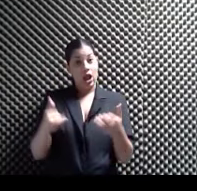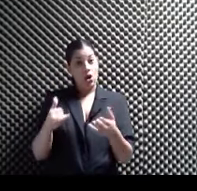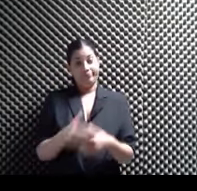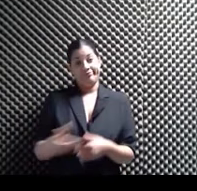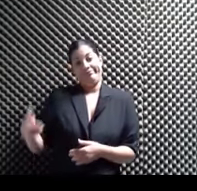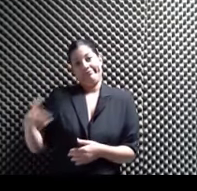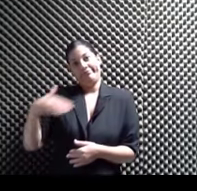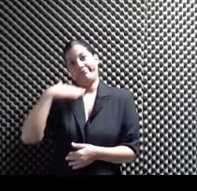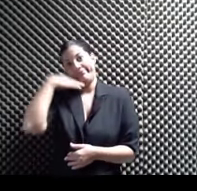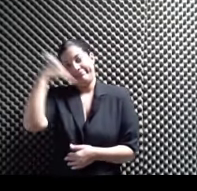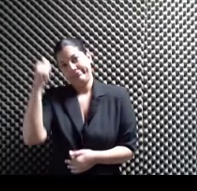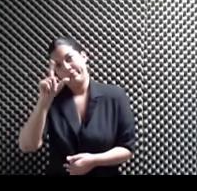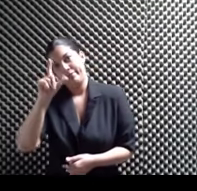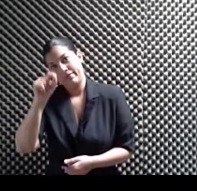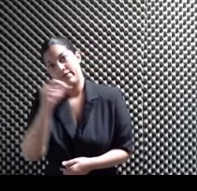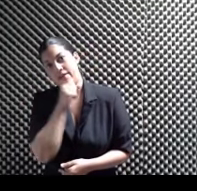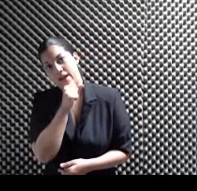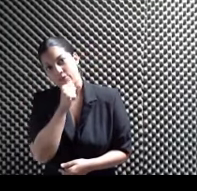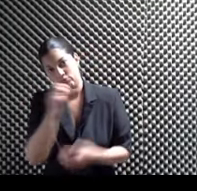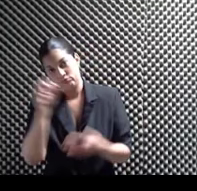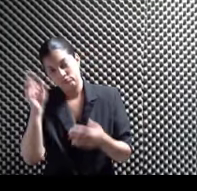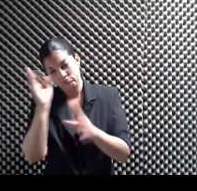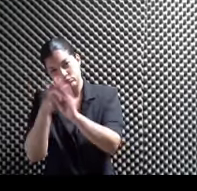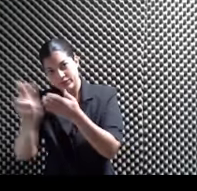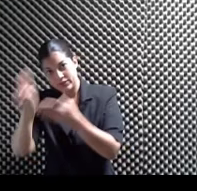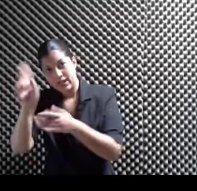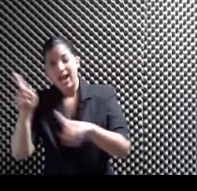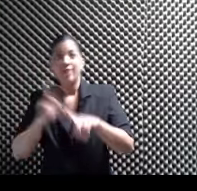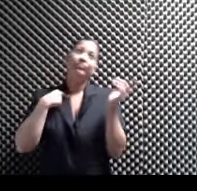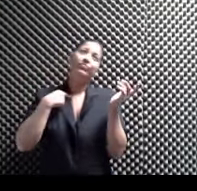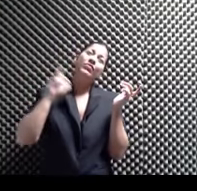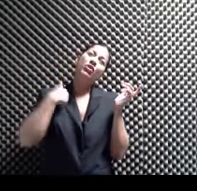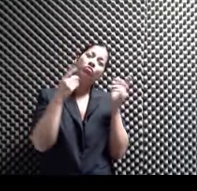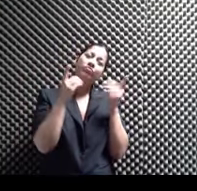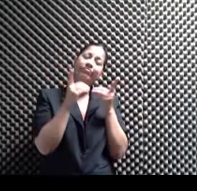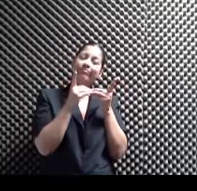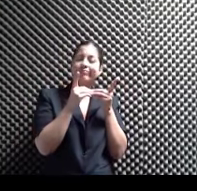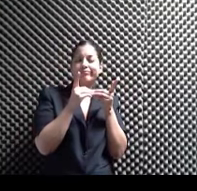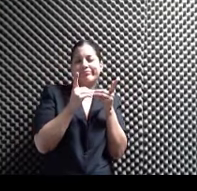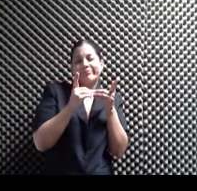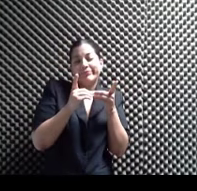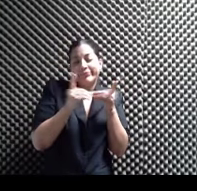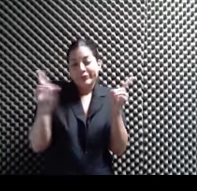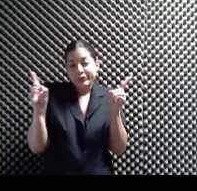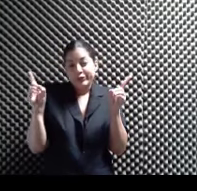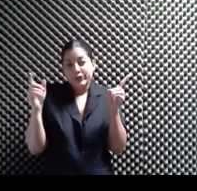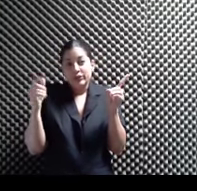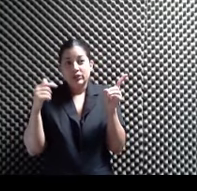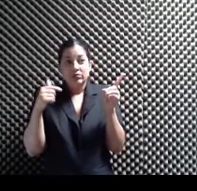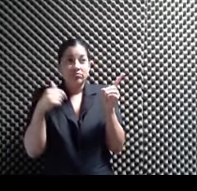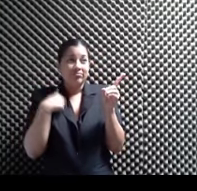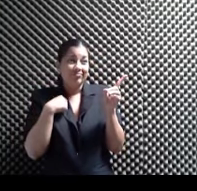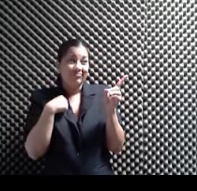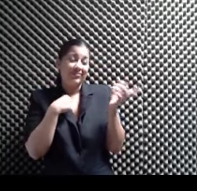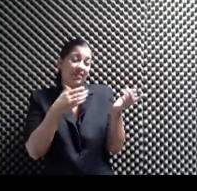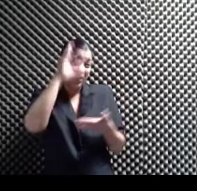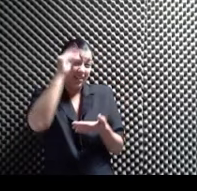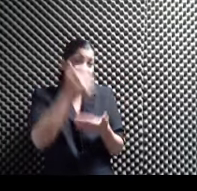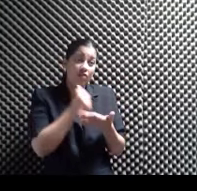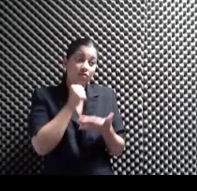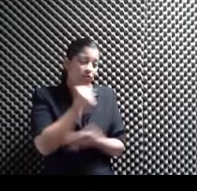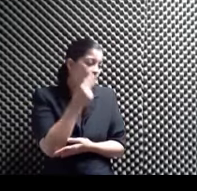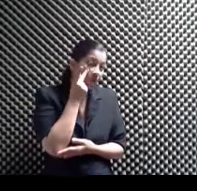Este Y bueno Pues cuando me divorcié Me entró ese mood Melancólico De que tú Pues lo dejas de ver Todos los días Y